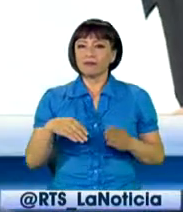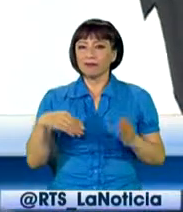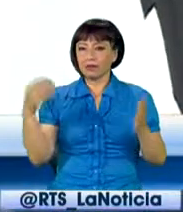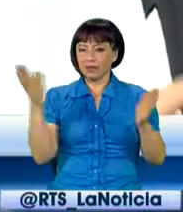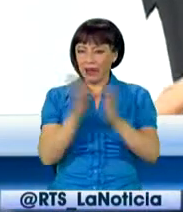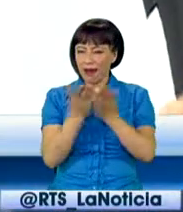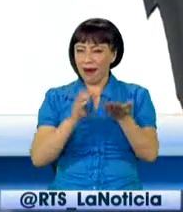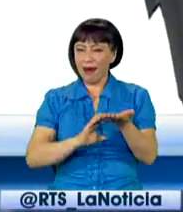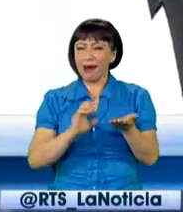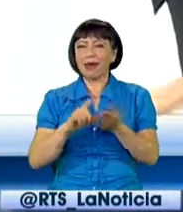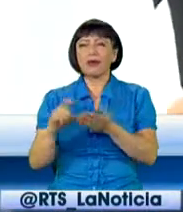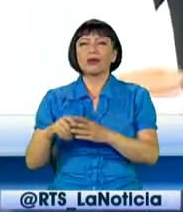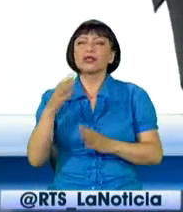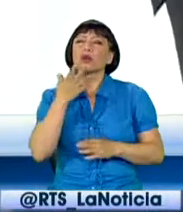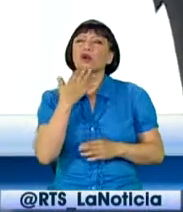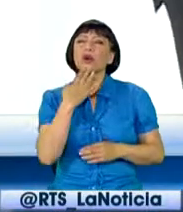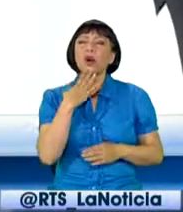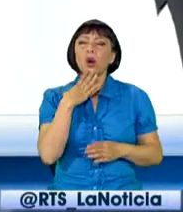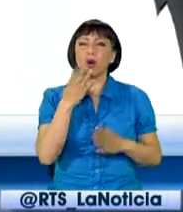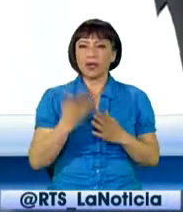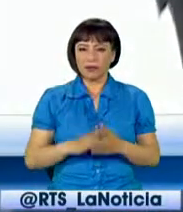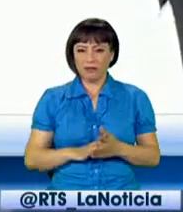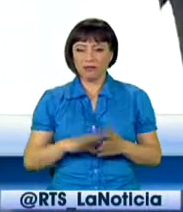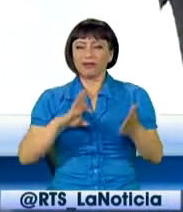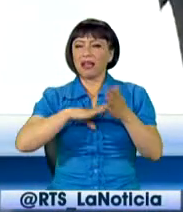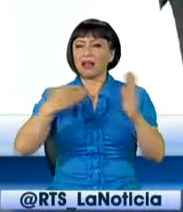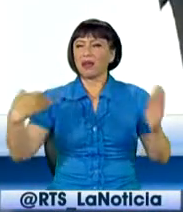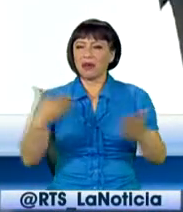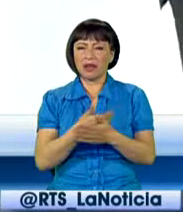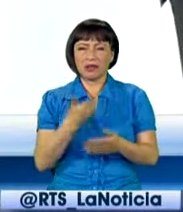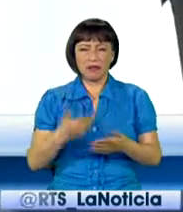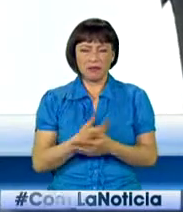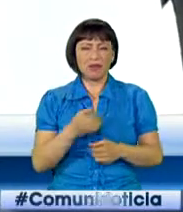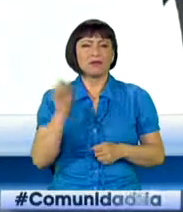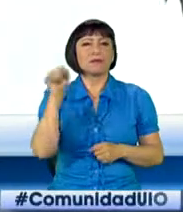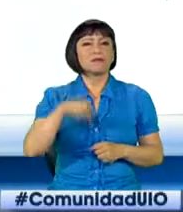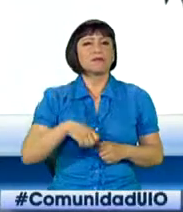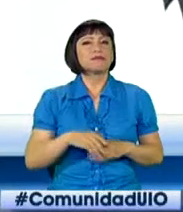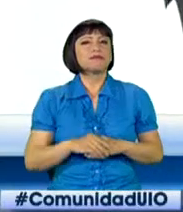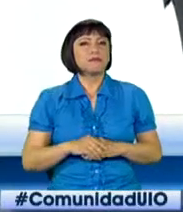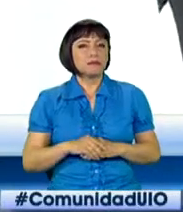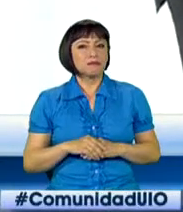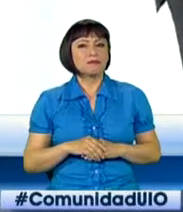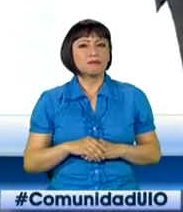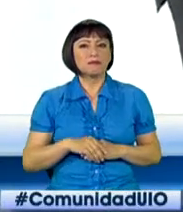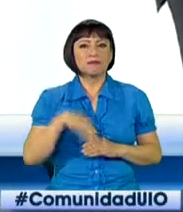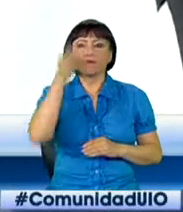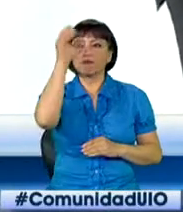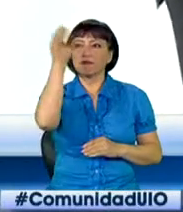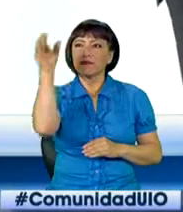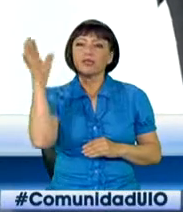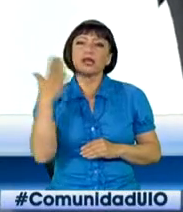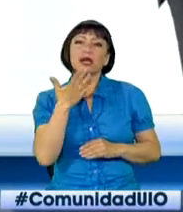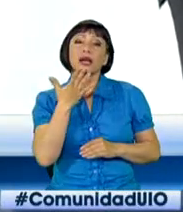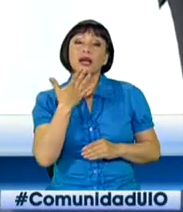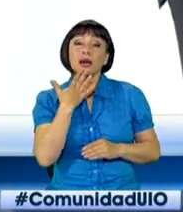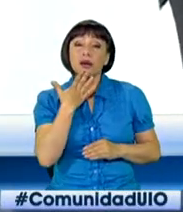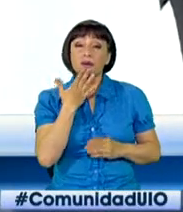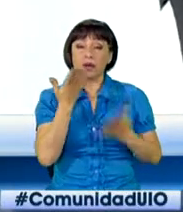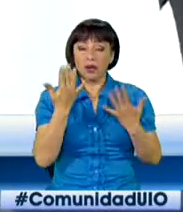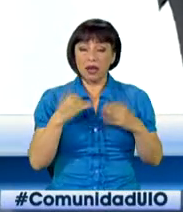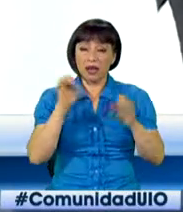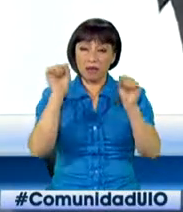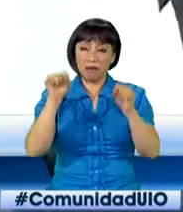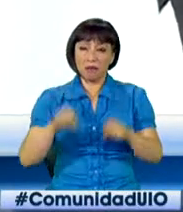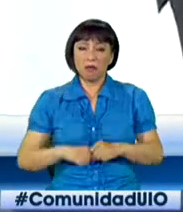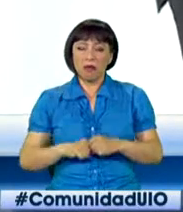libros, ¿no? Es una biblioteca robotizada que equivale a un ingreso en el patrimonio